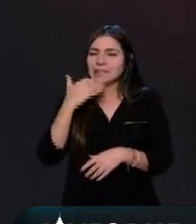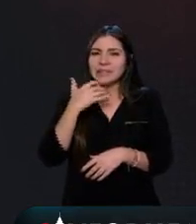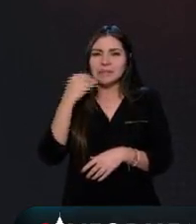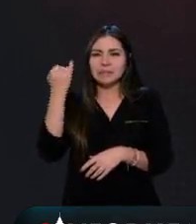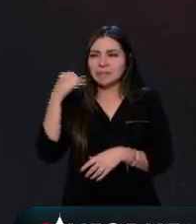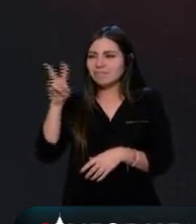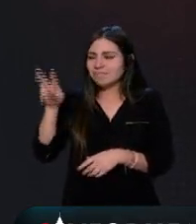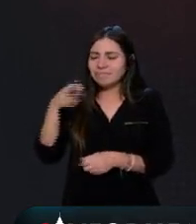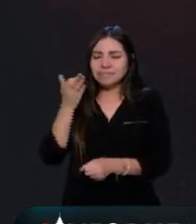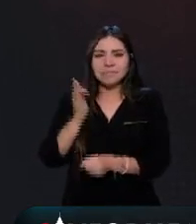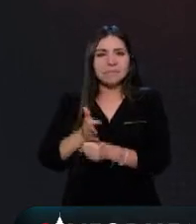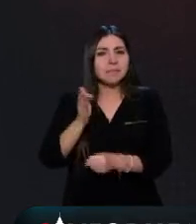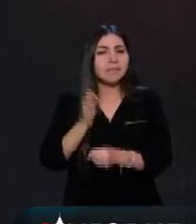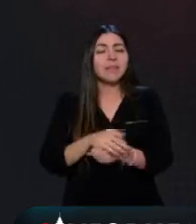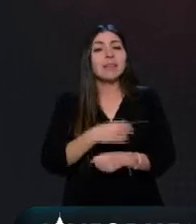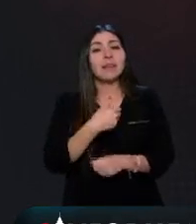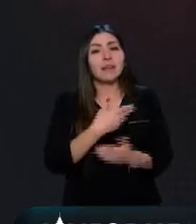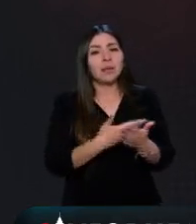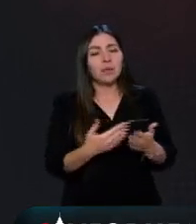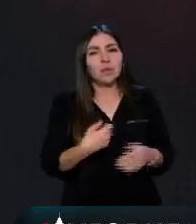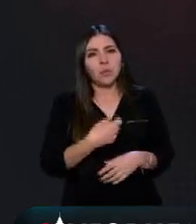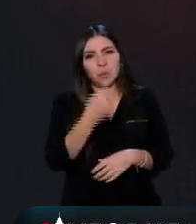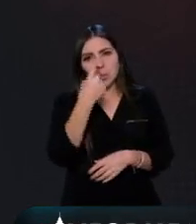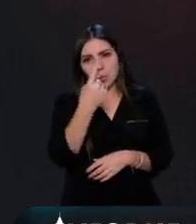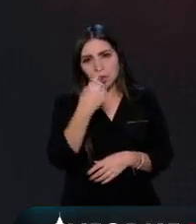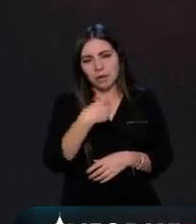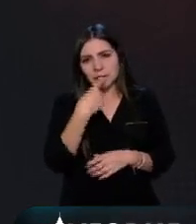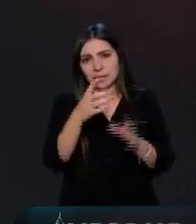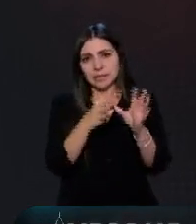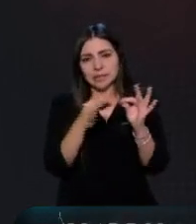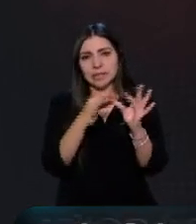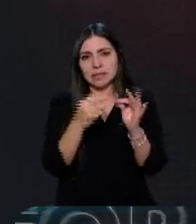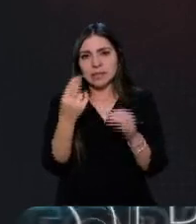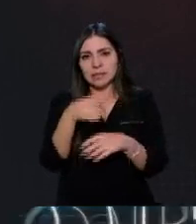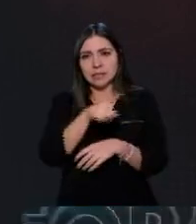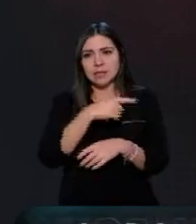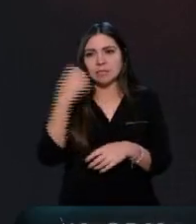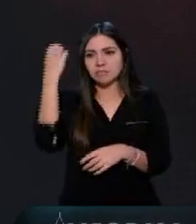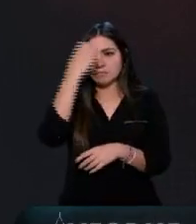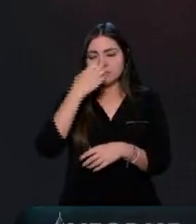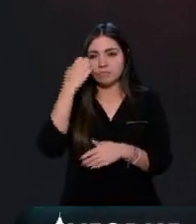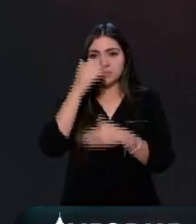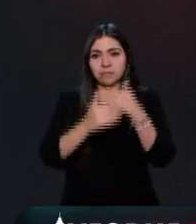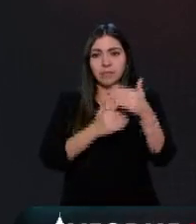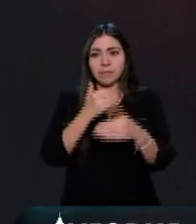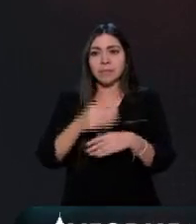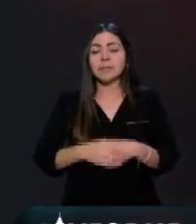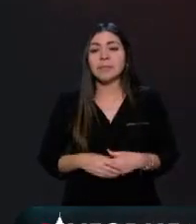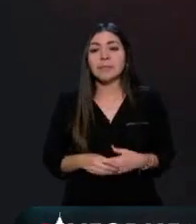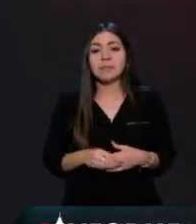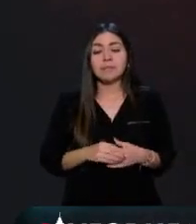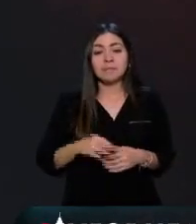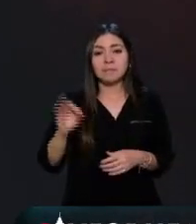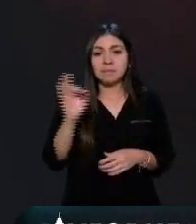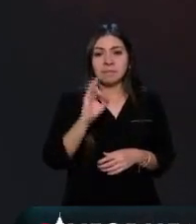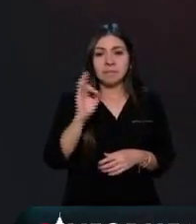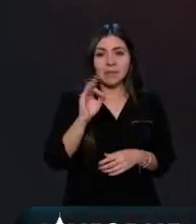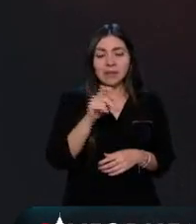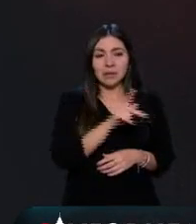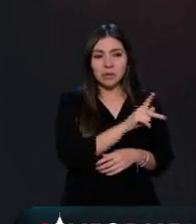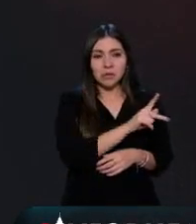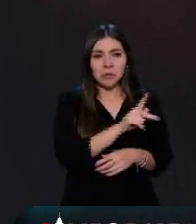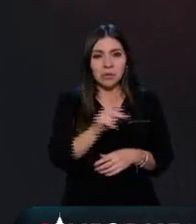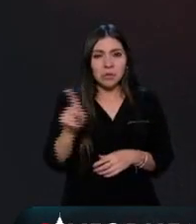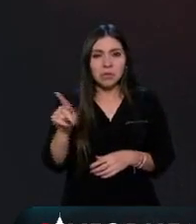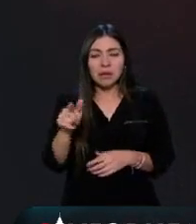bueno, una que quiero dejar también para que lo vayamos analizando. Si todo esto que están haciendo le sale el